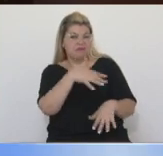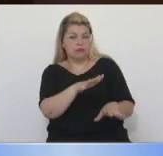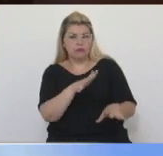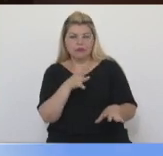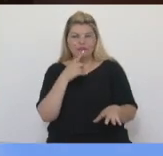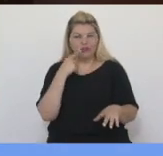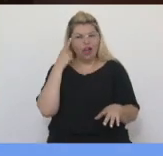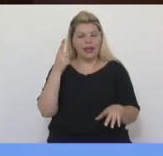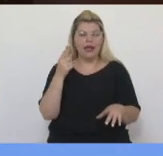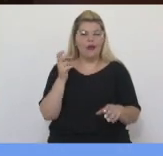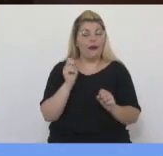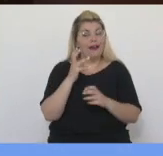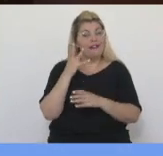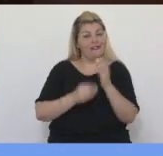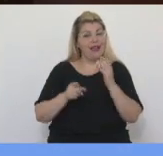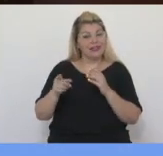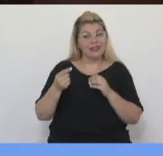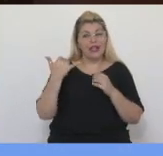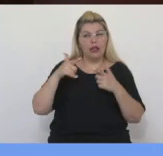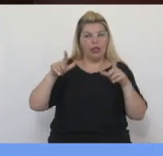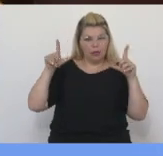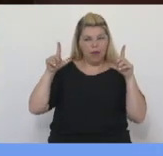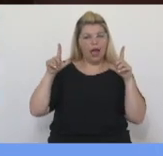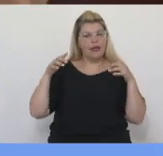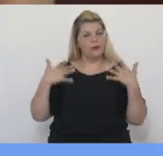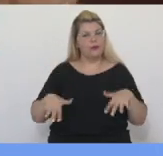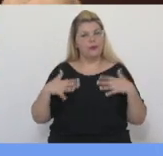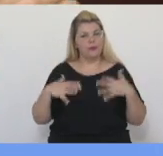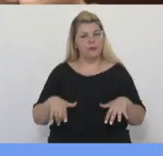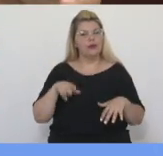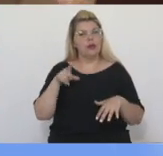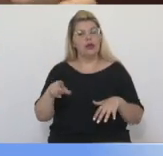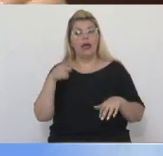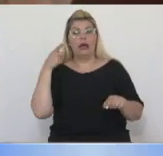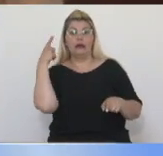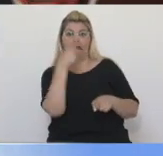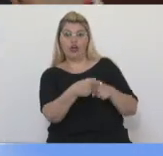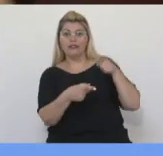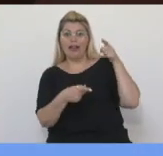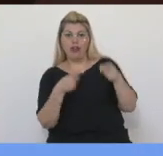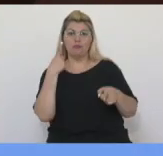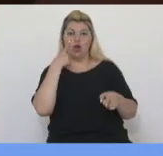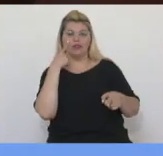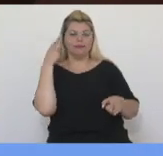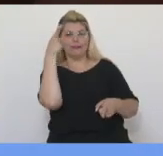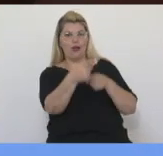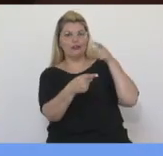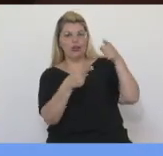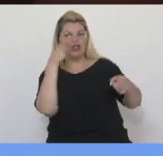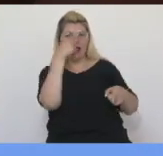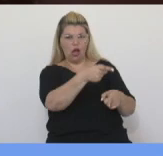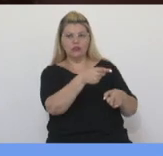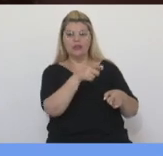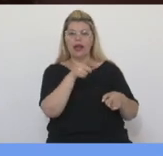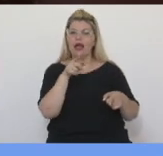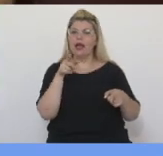su imagen cada ataque que tiene el municipio está siendo transmitida